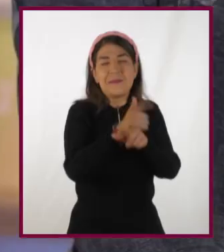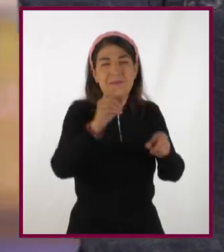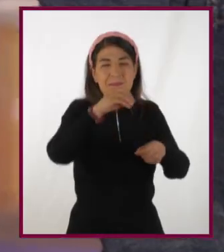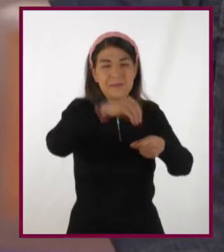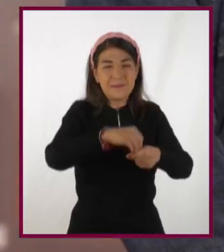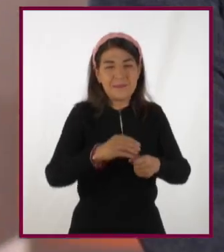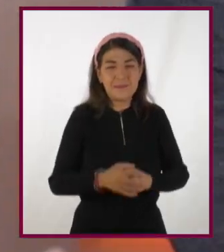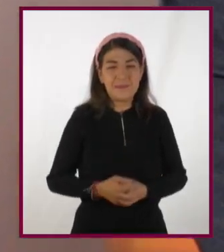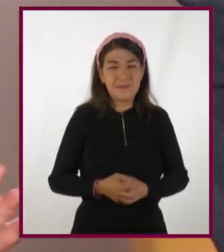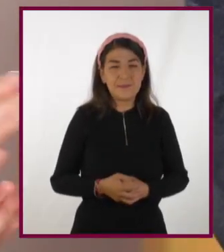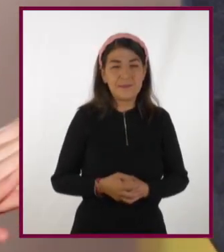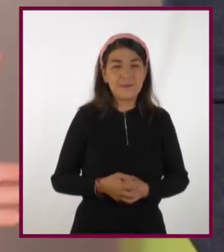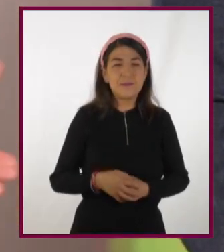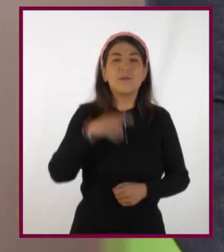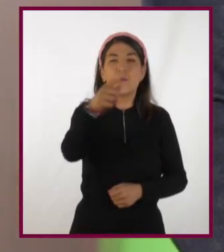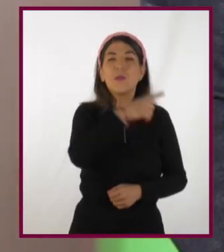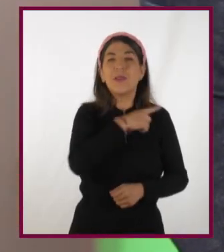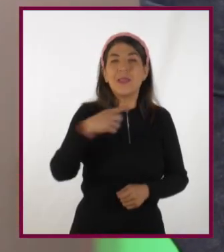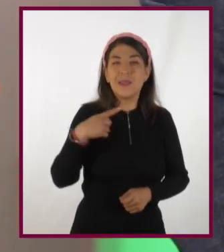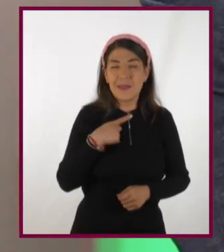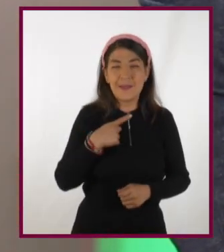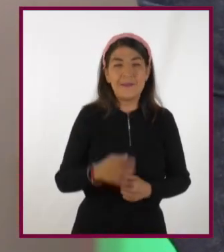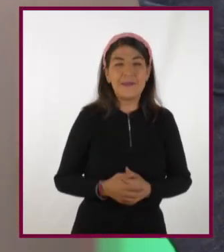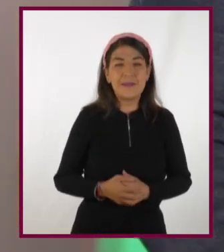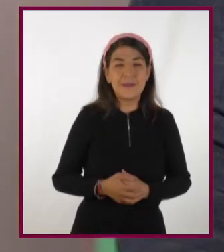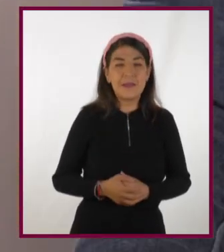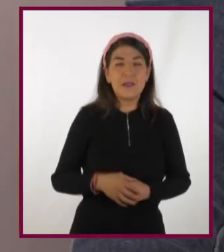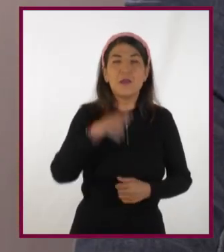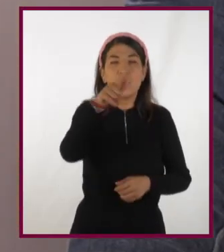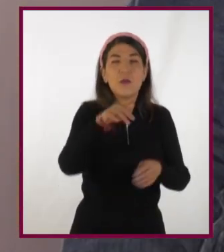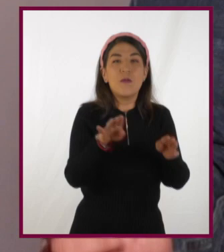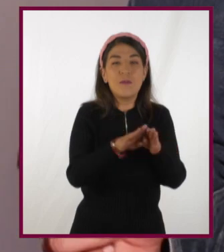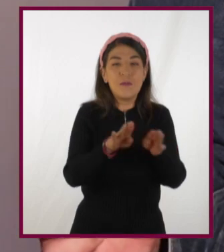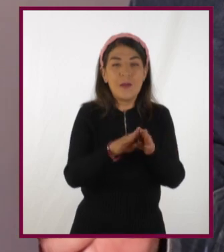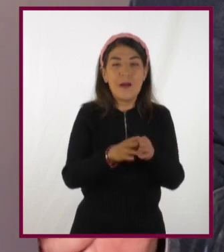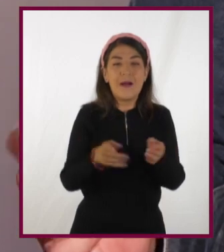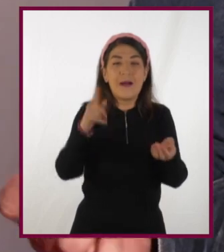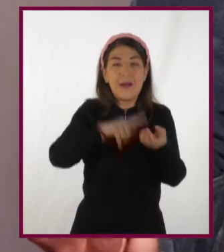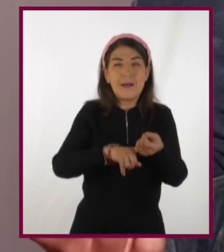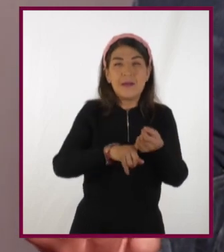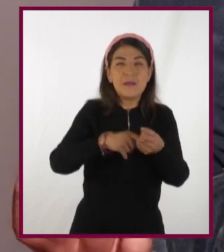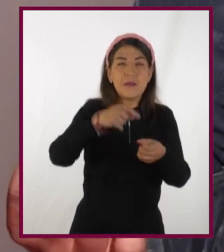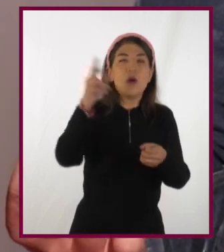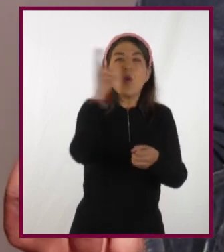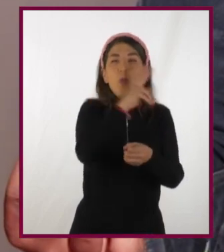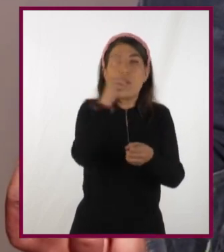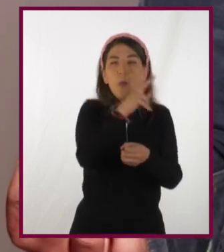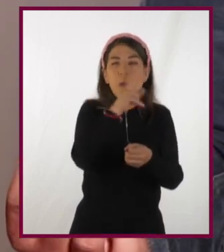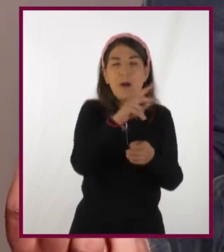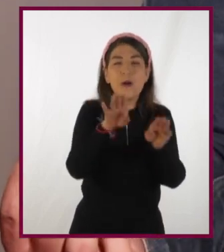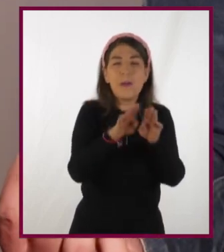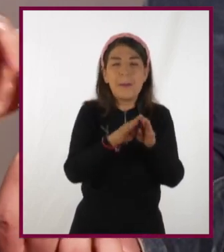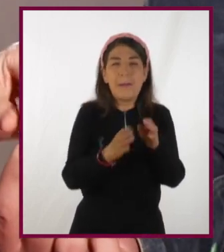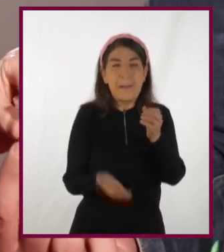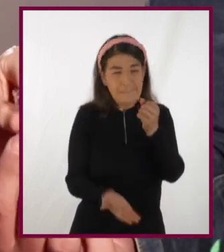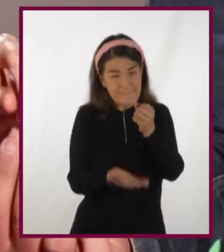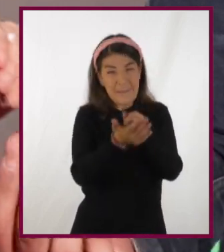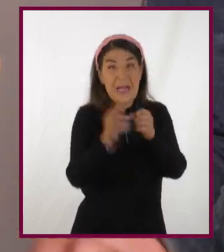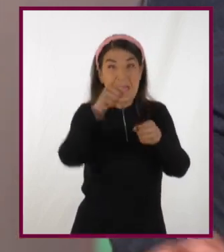así. Y hay que procurar que no tape el orificio para que pueda entrarle aire, ¿no? Así